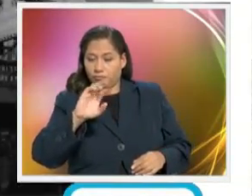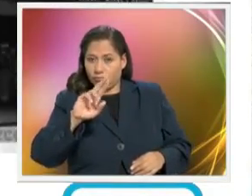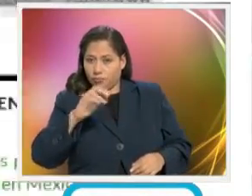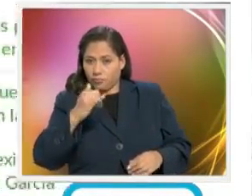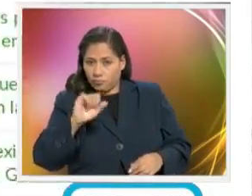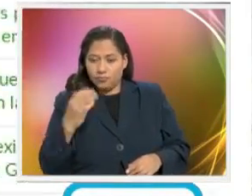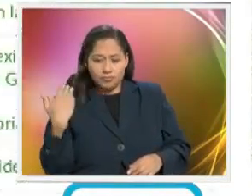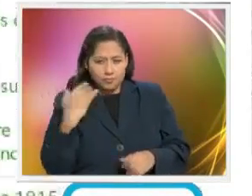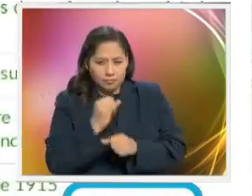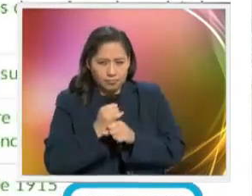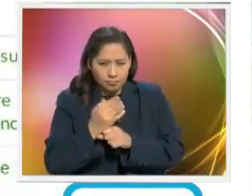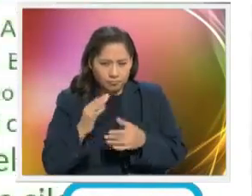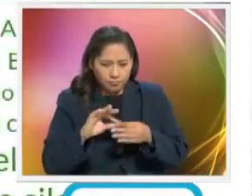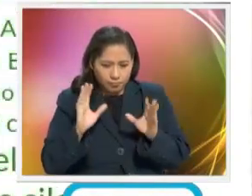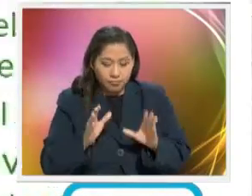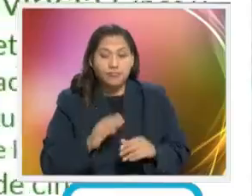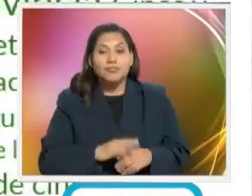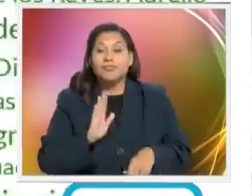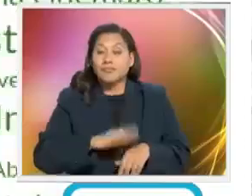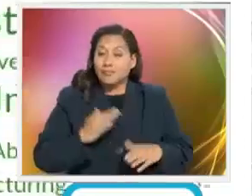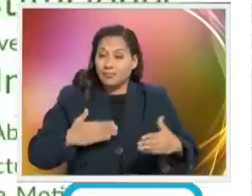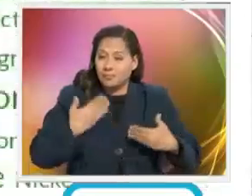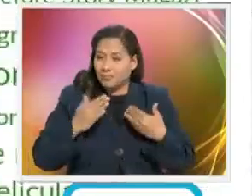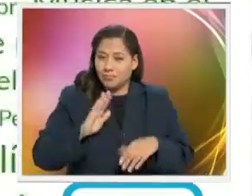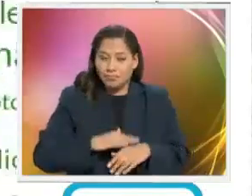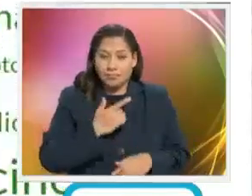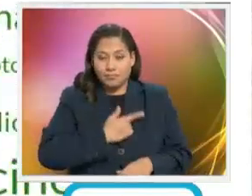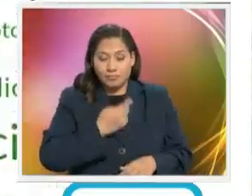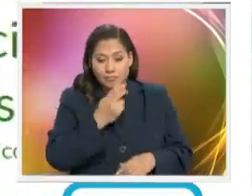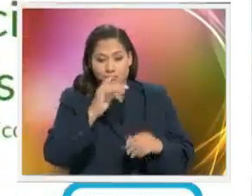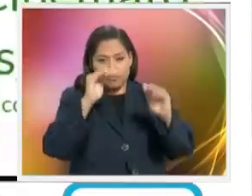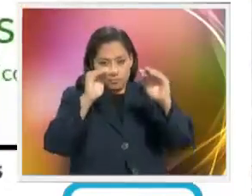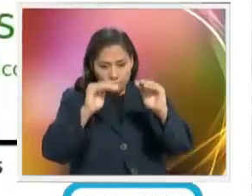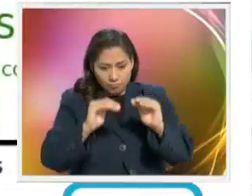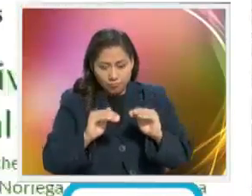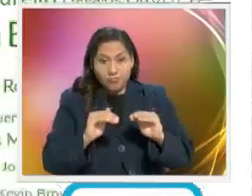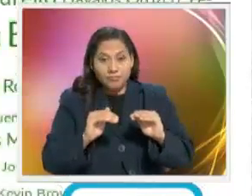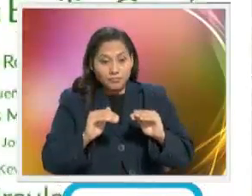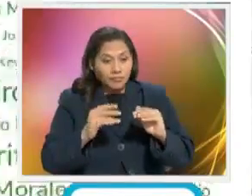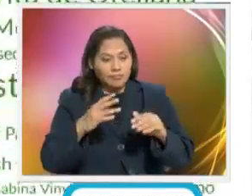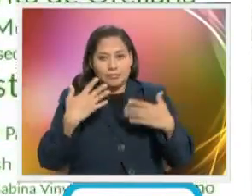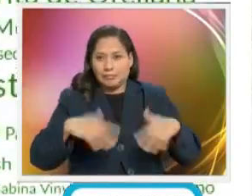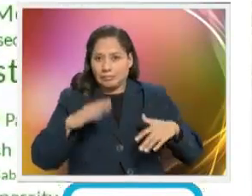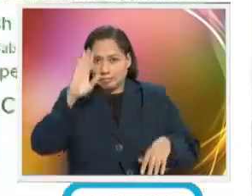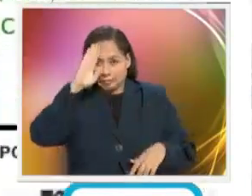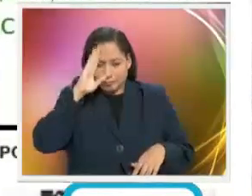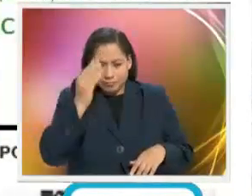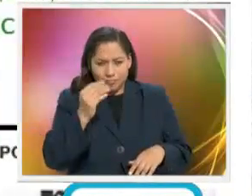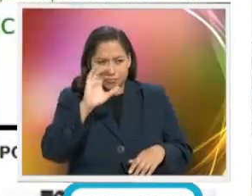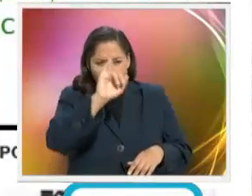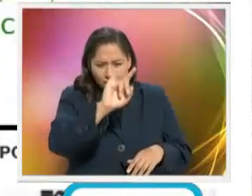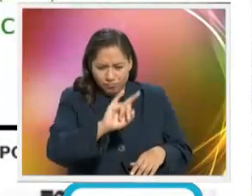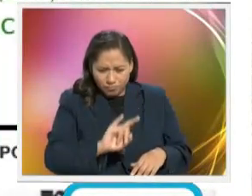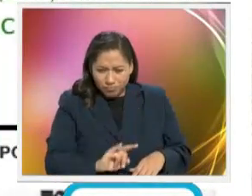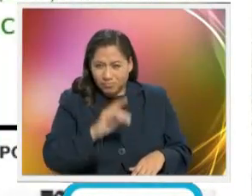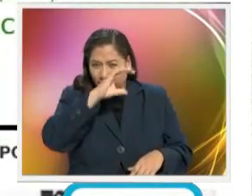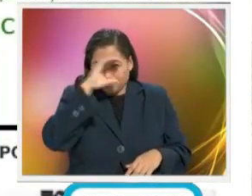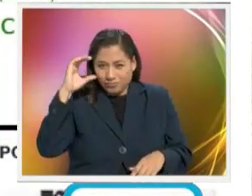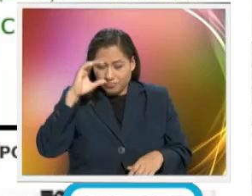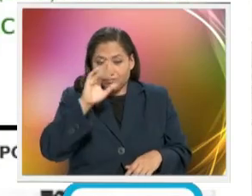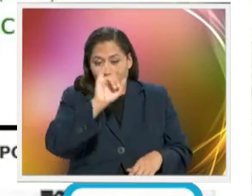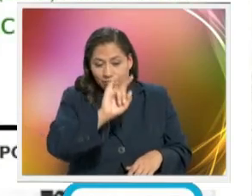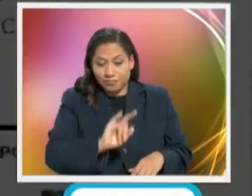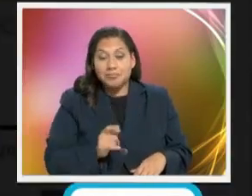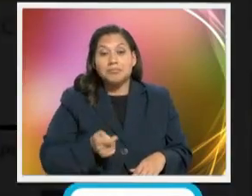Y bueno, lo más divertido, una de las cosas que más me gusta de este blog es que tiene una cantidad tremenda de imágenes, ¿no? De